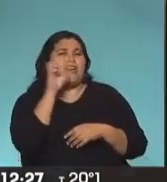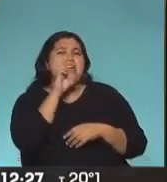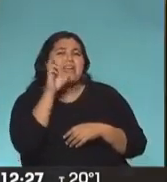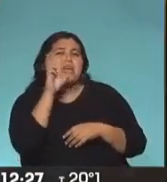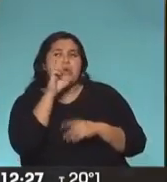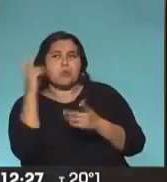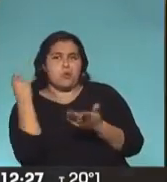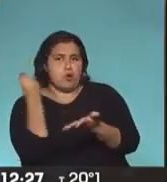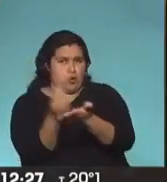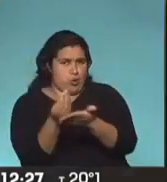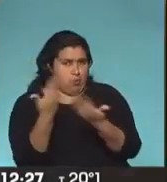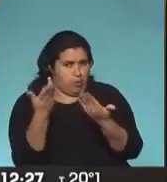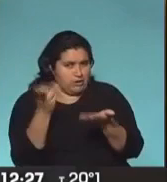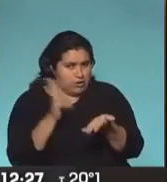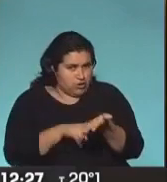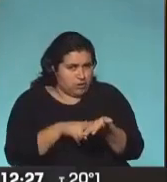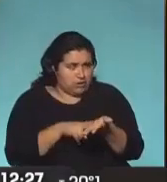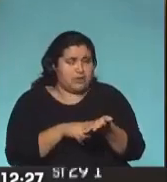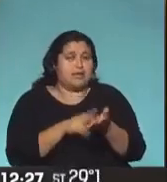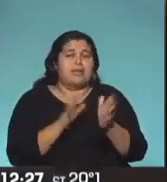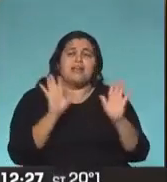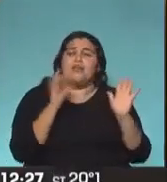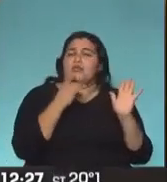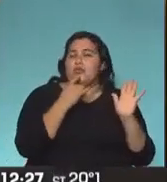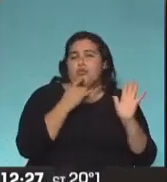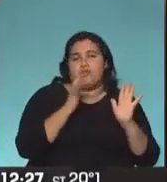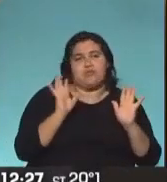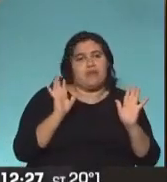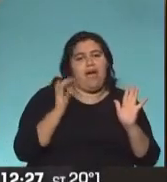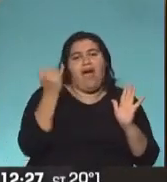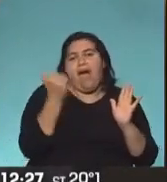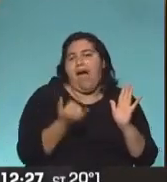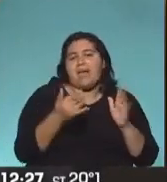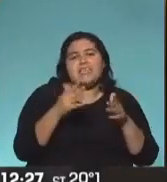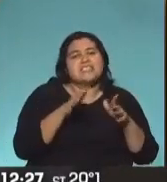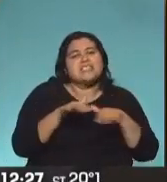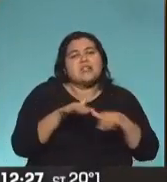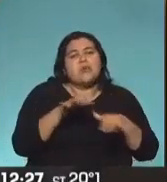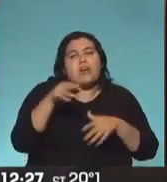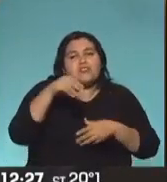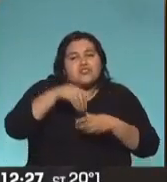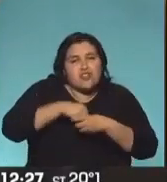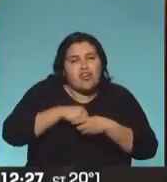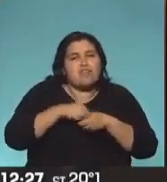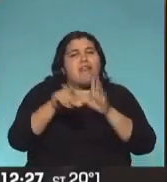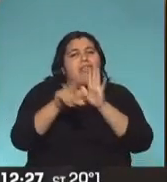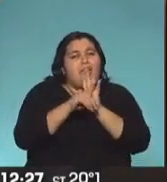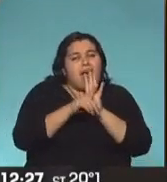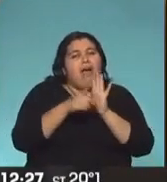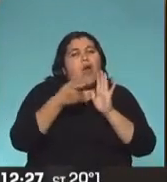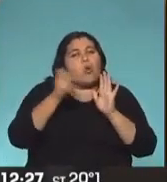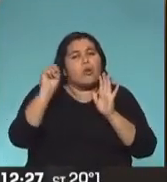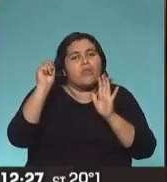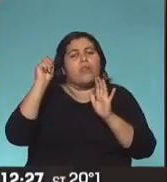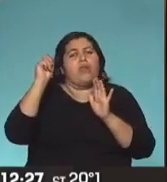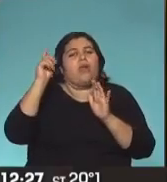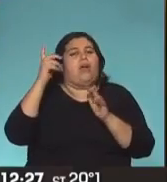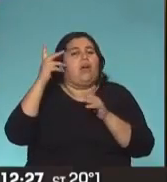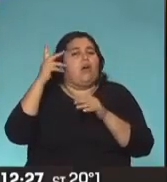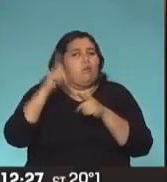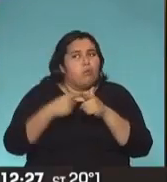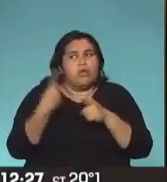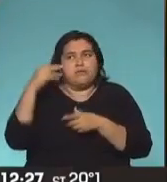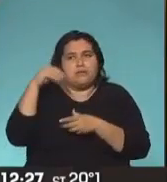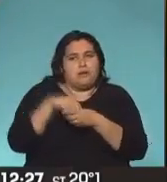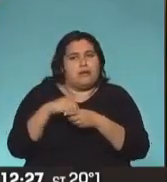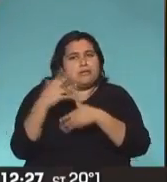una duda en principio sí pero de vuelta que hay muchas cuestiones jurídicas legales y de político interno en bolivia que